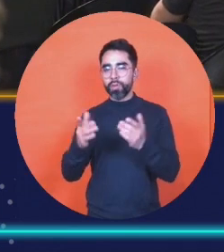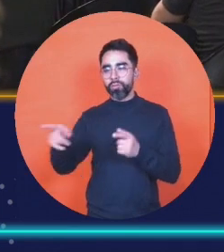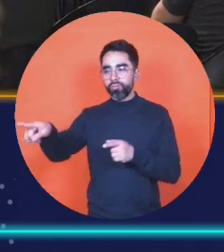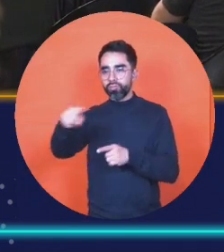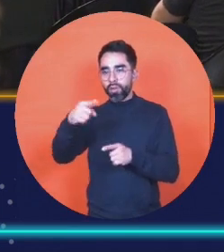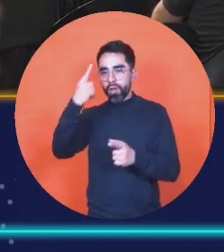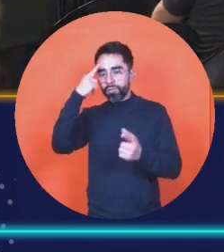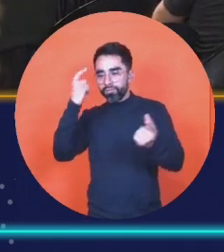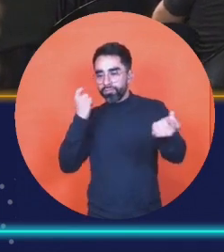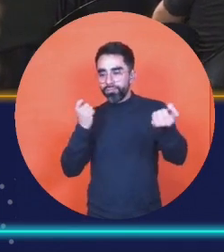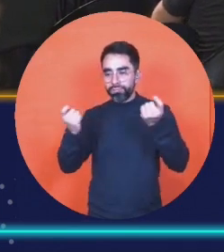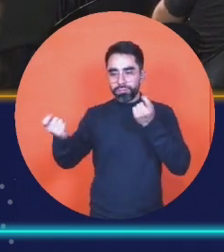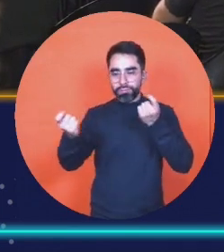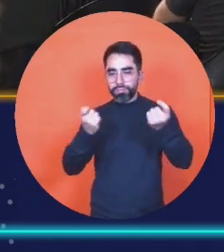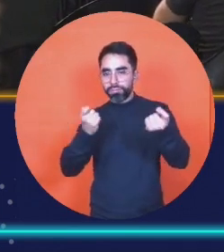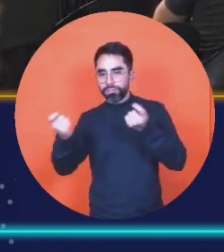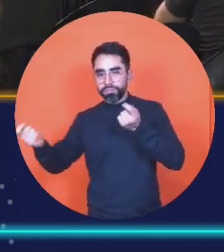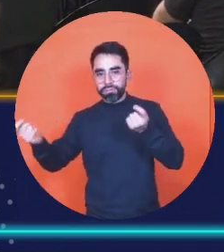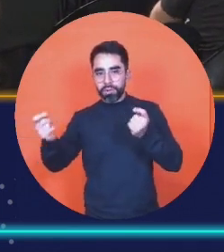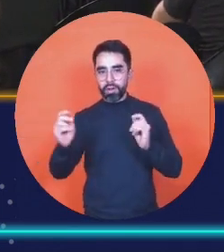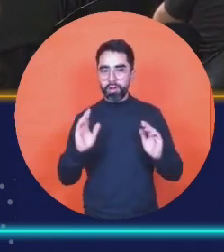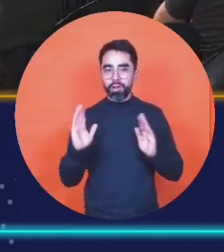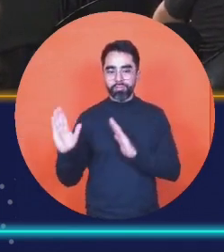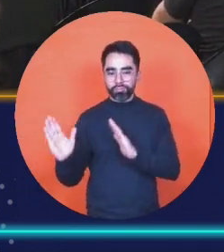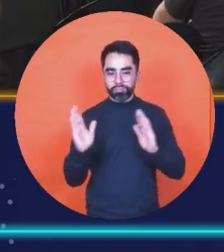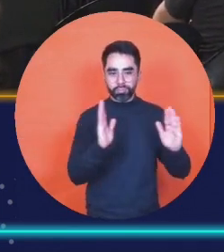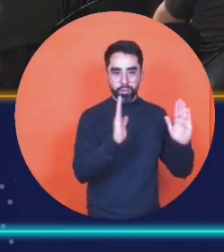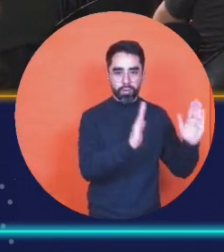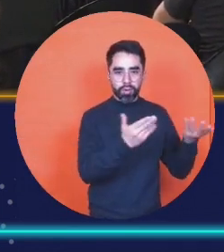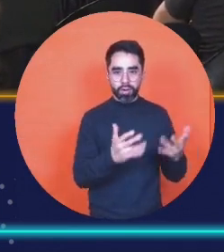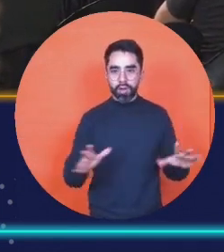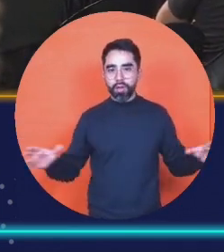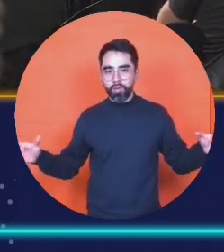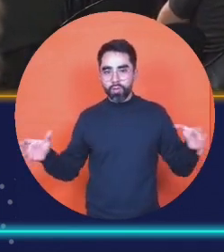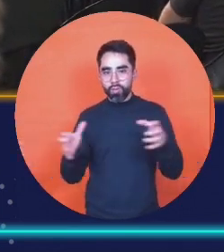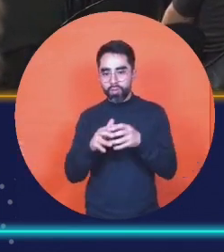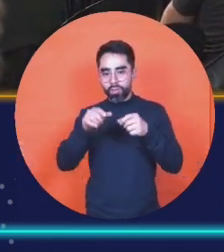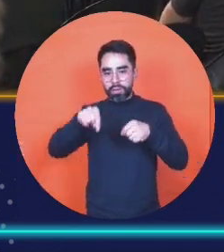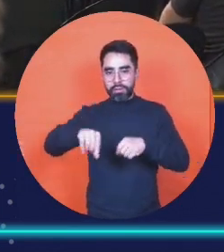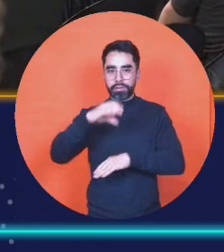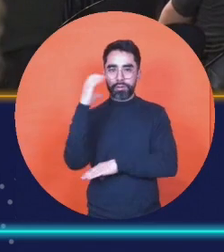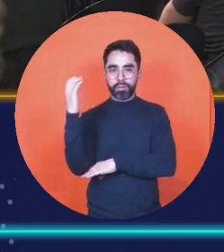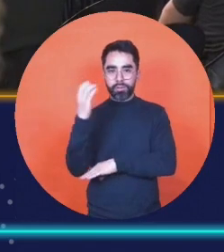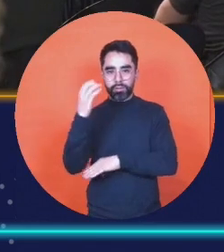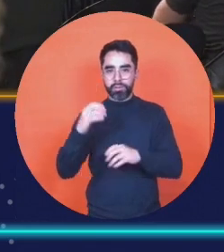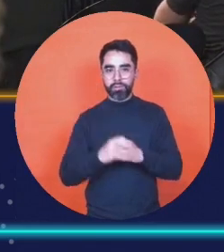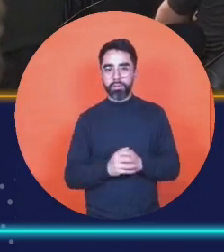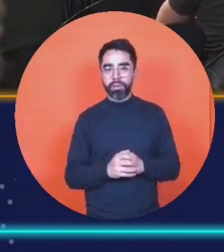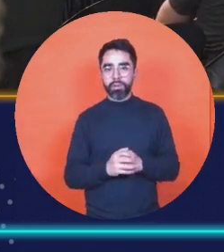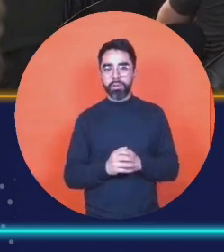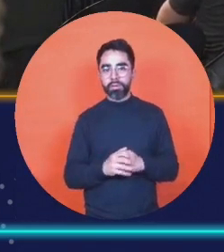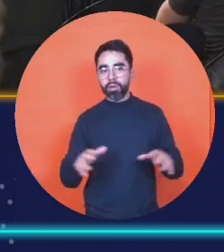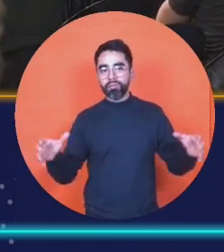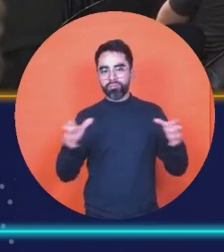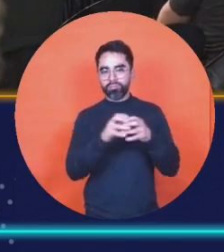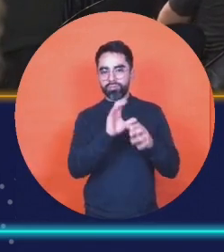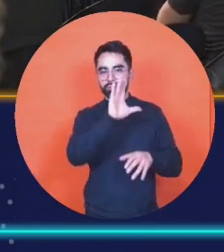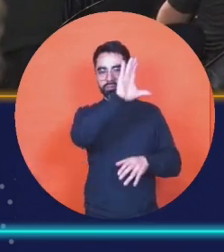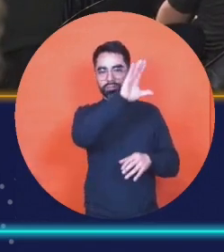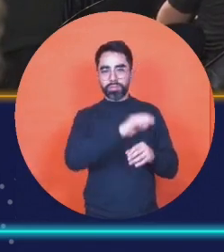que usaron para coordinarse entre ustedes, el equipo de aquí de Colombia y el equipo de New Zealand. Porque